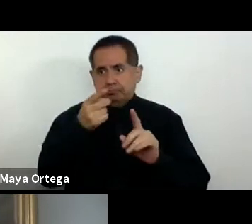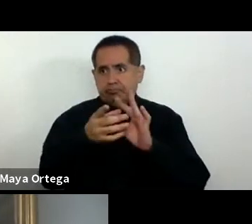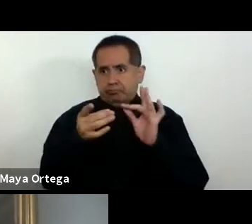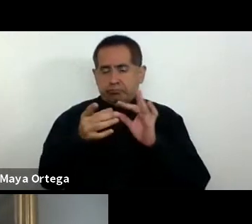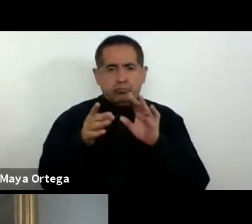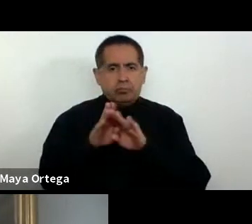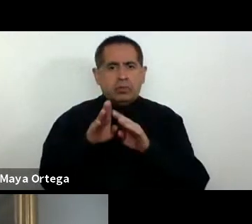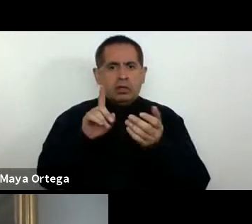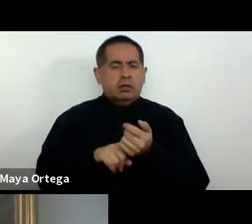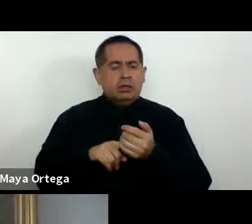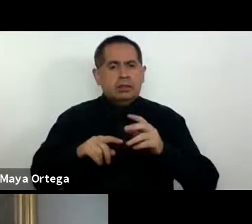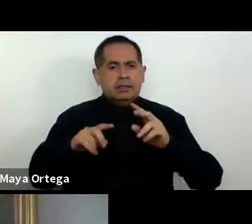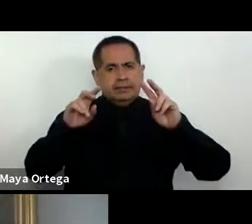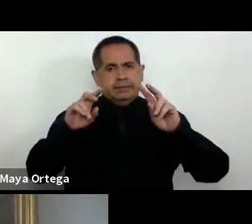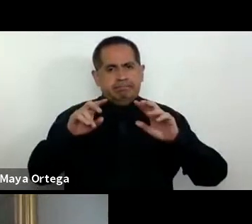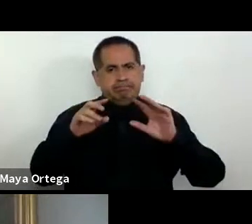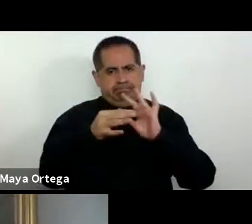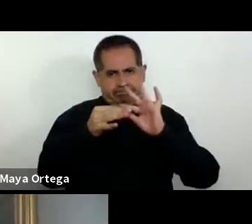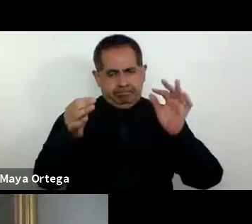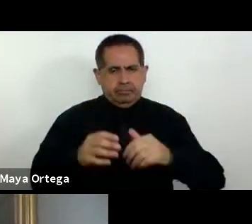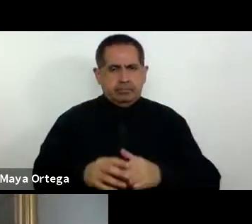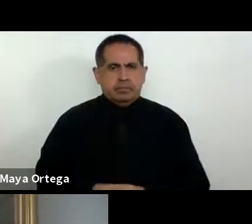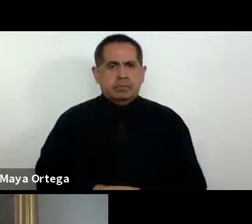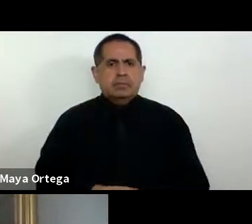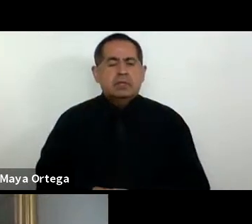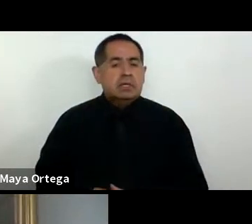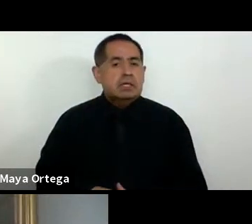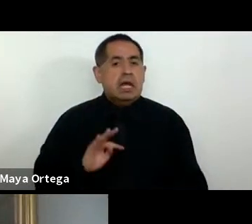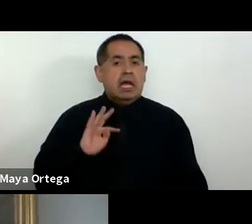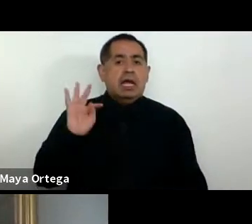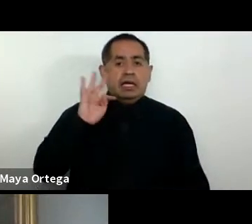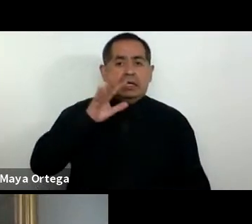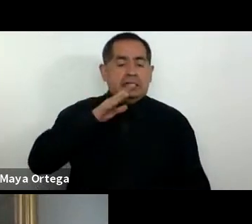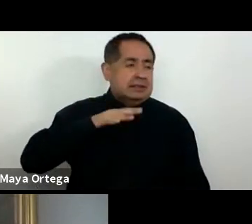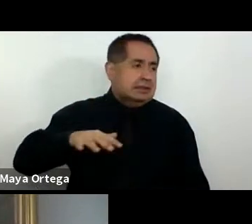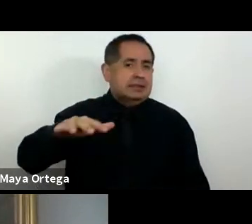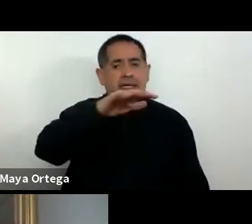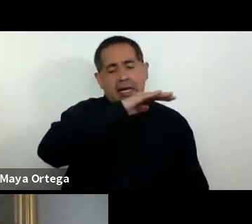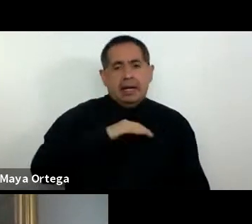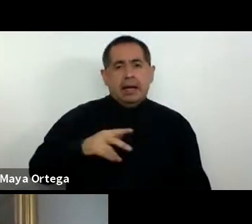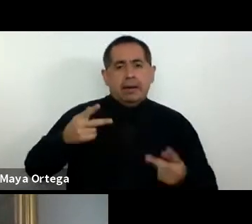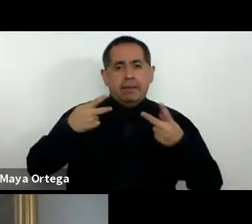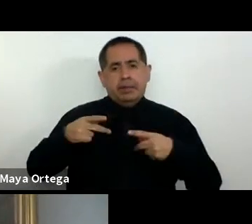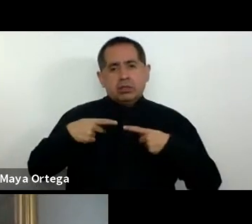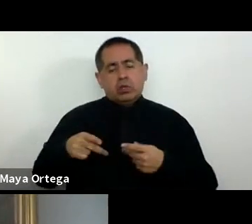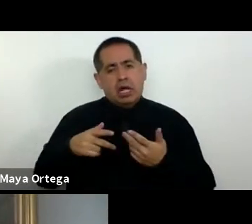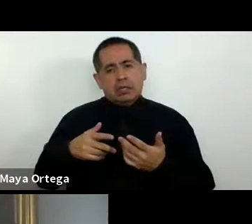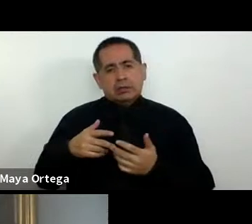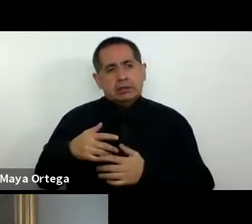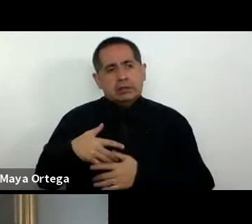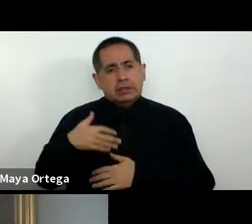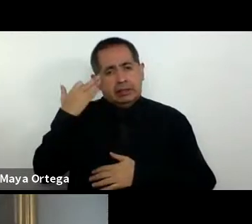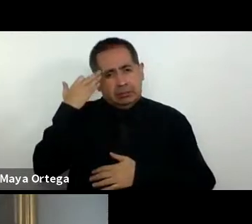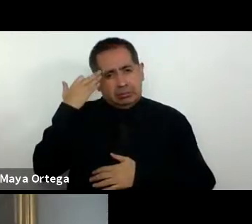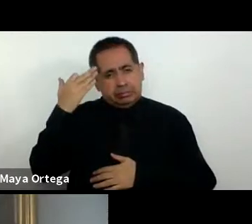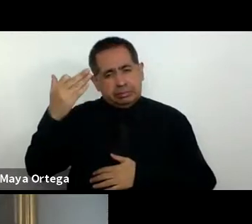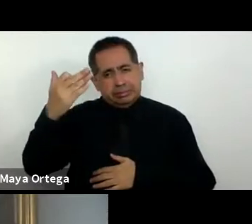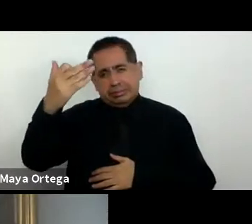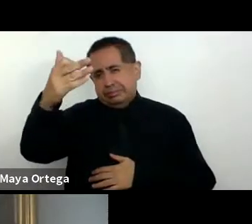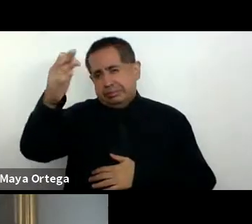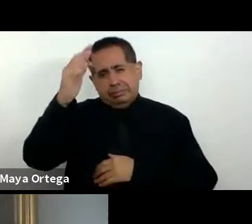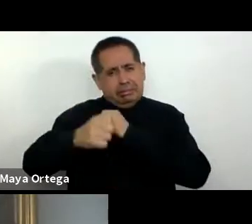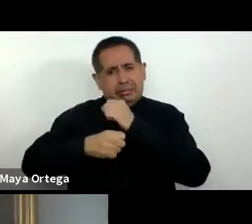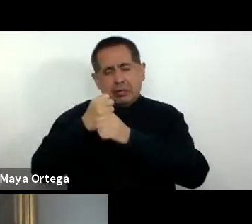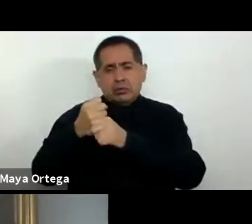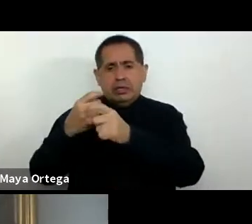los siguientes términos. Tal vez la humanidad tarde toda su historia en resolver sus diferencias,